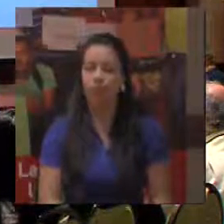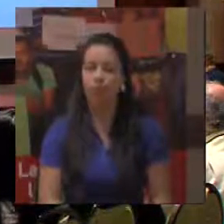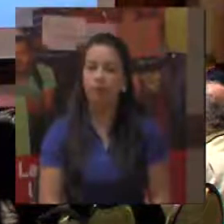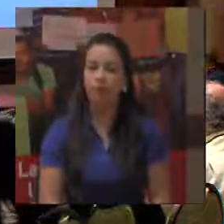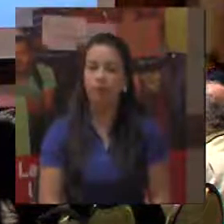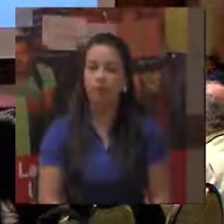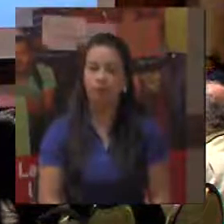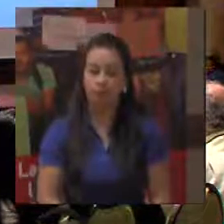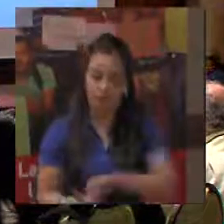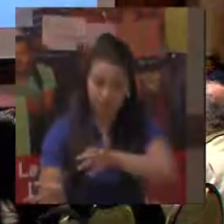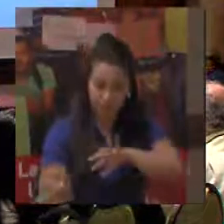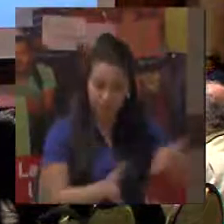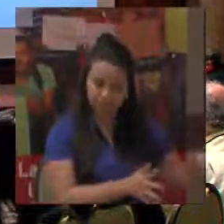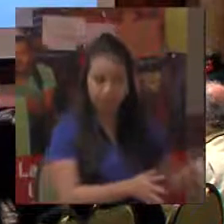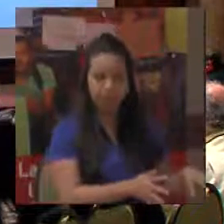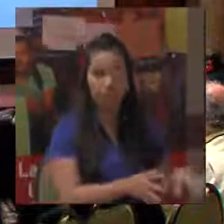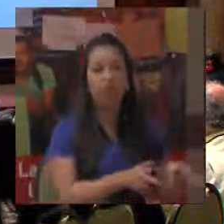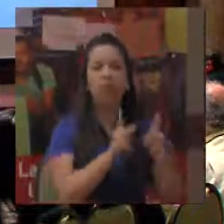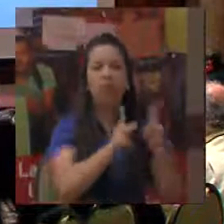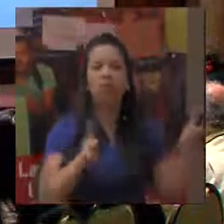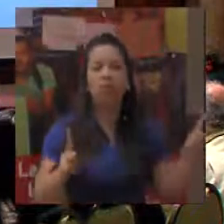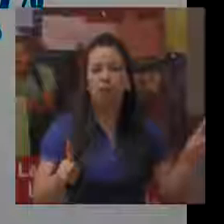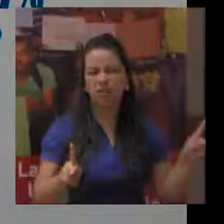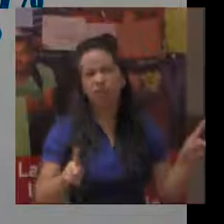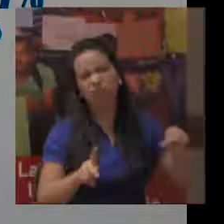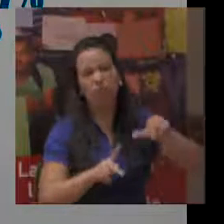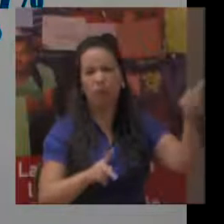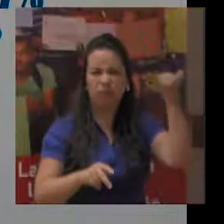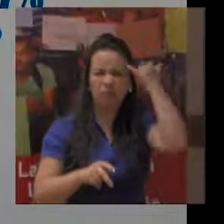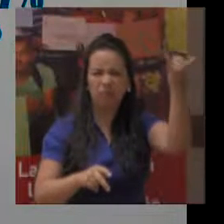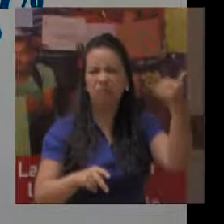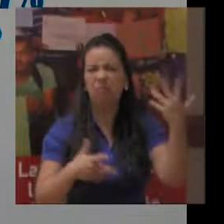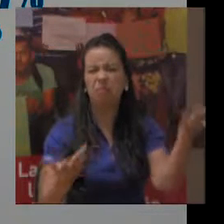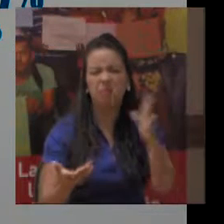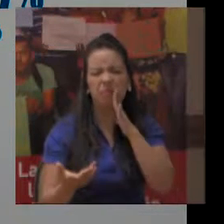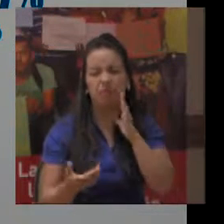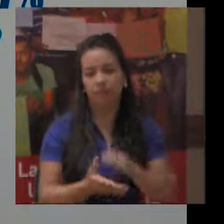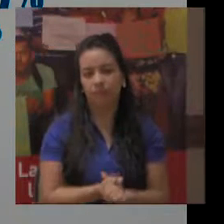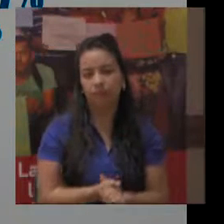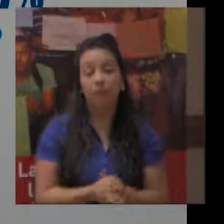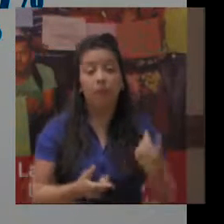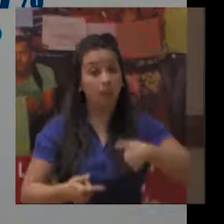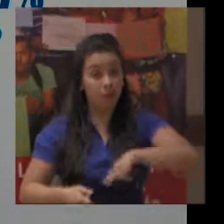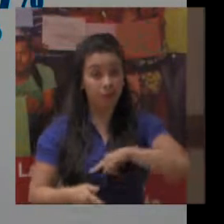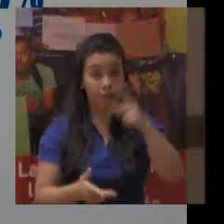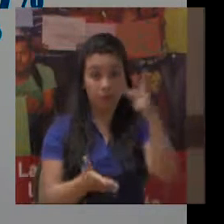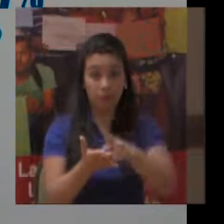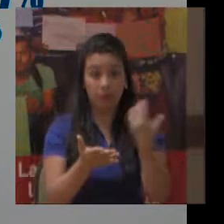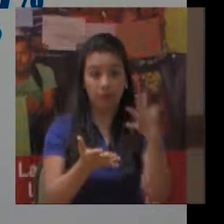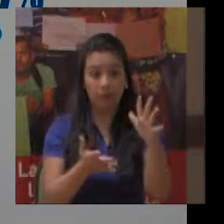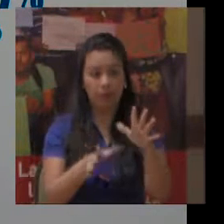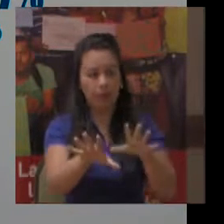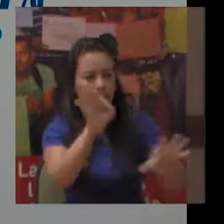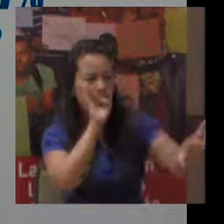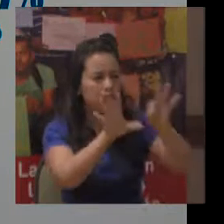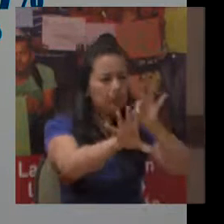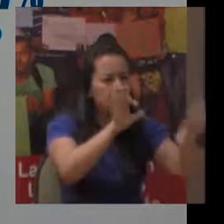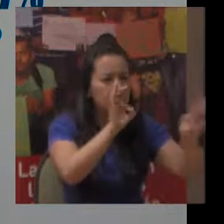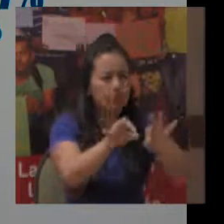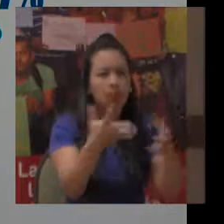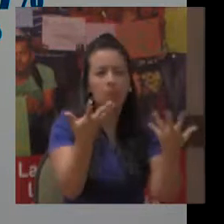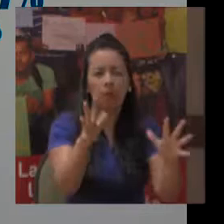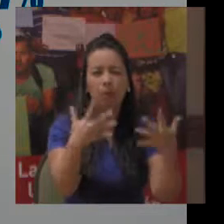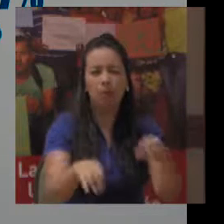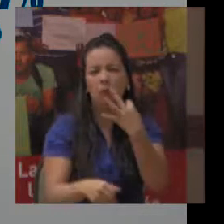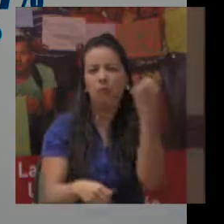Actores externos. Nos propusimos en el 2015 vincular por lo menos a 300 diferentes actores